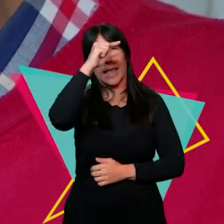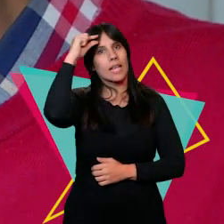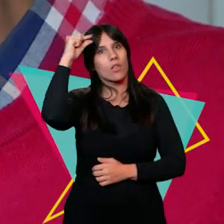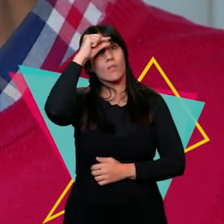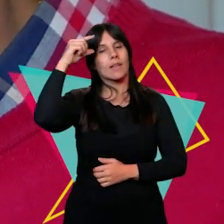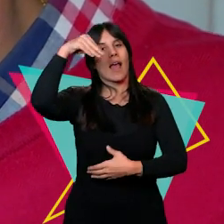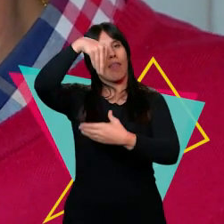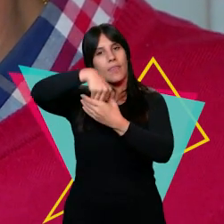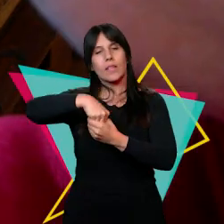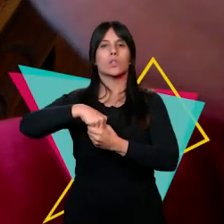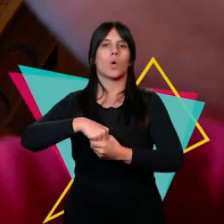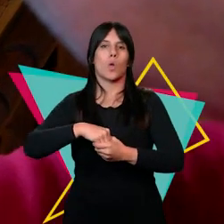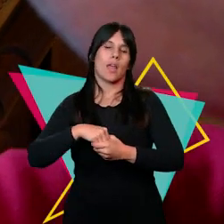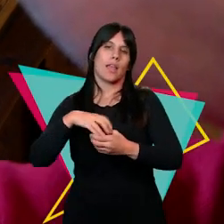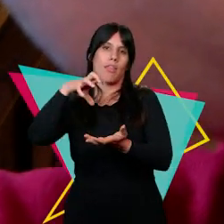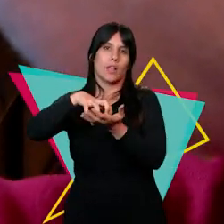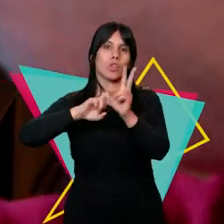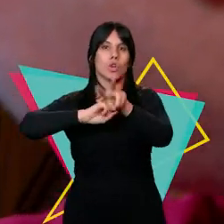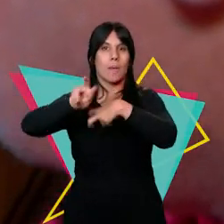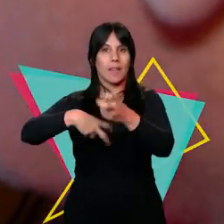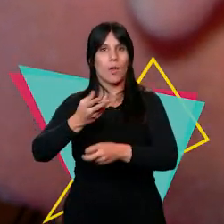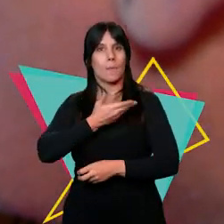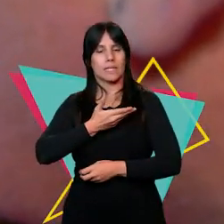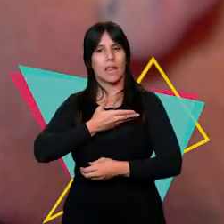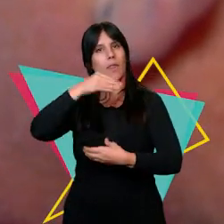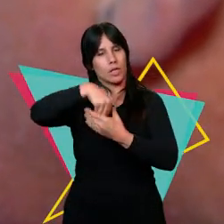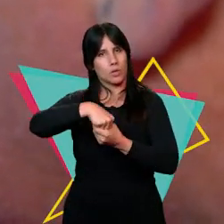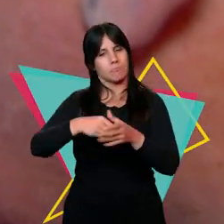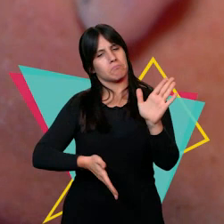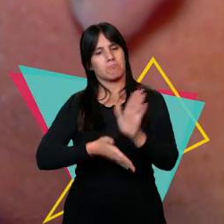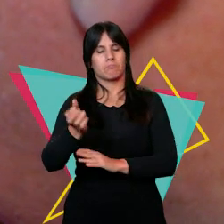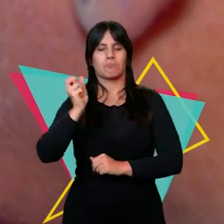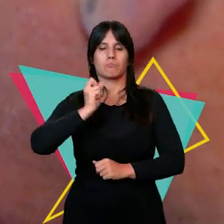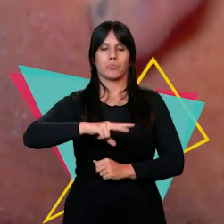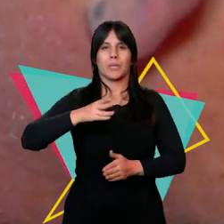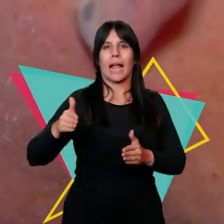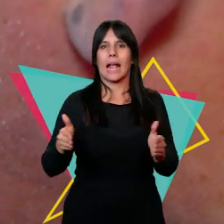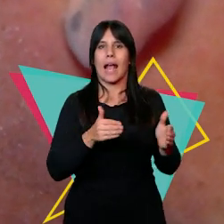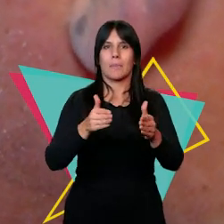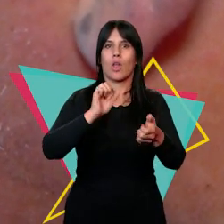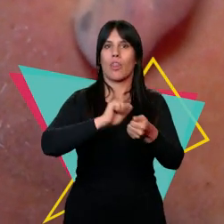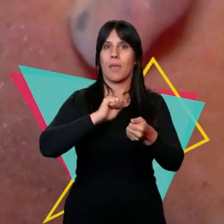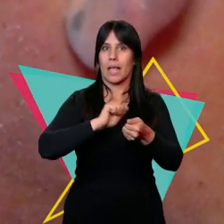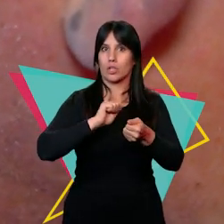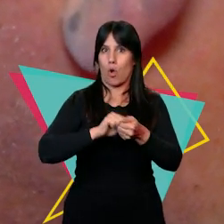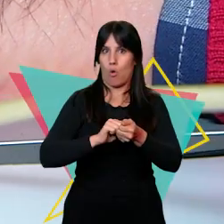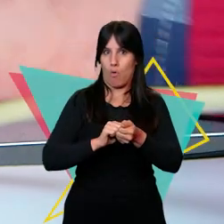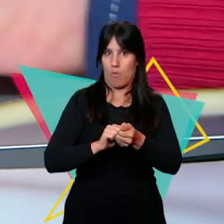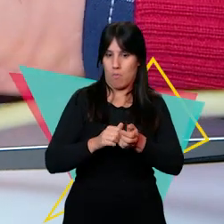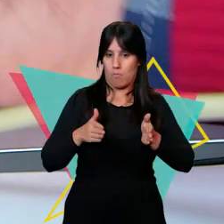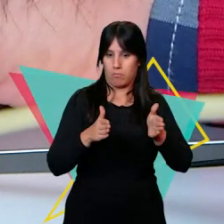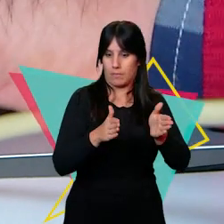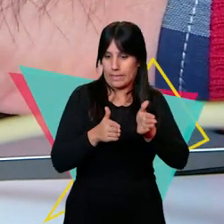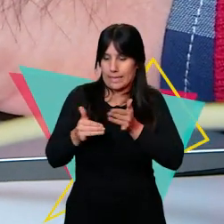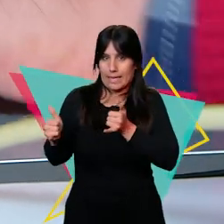de Plasencia y va en busca de unos cines, de unos multicines, y se encamina por un camino de cemento junto al río